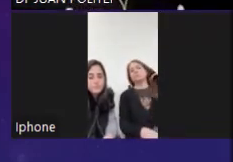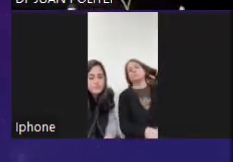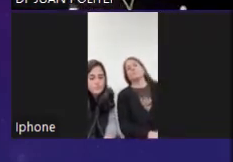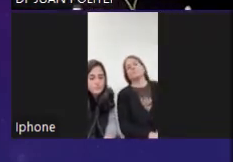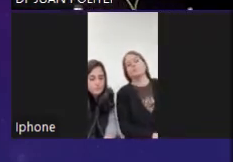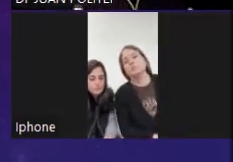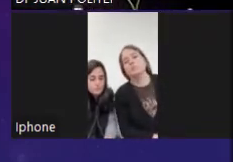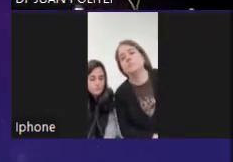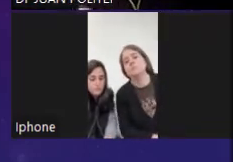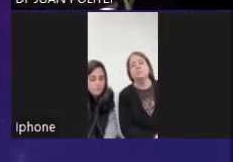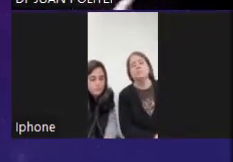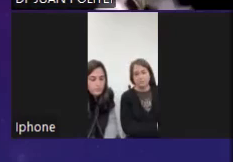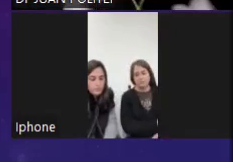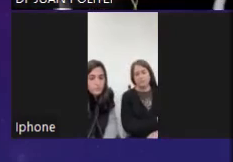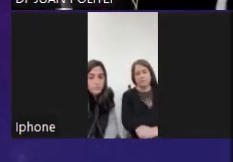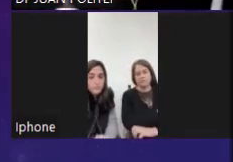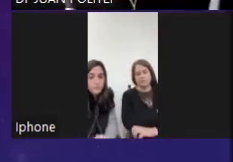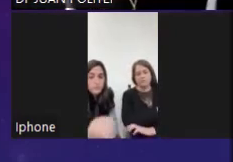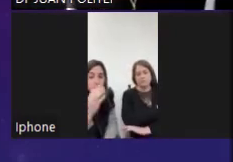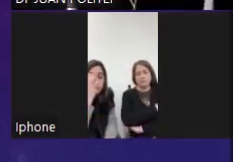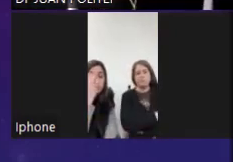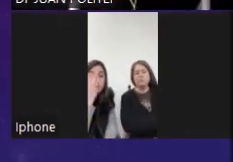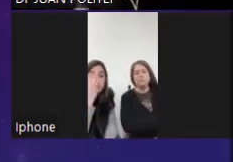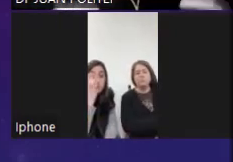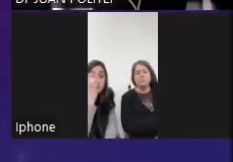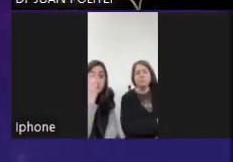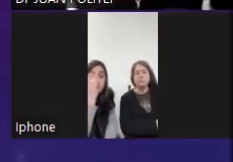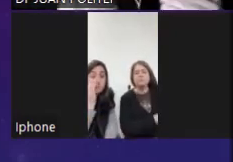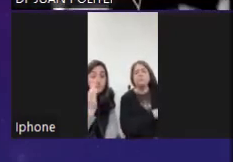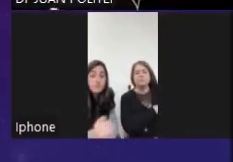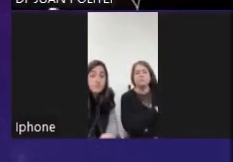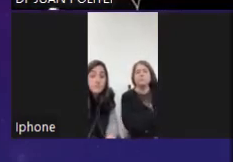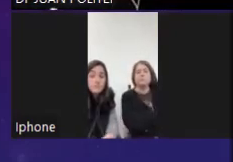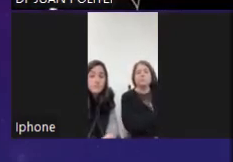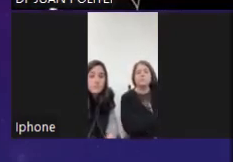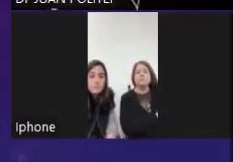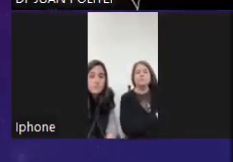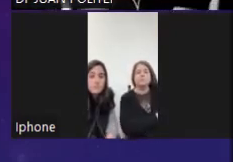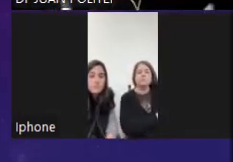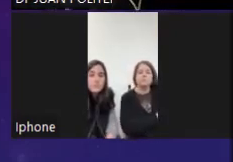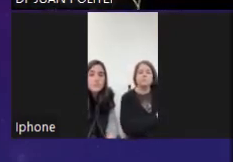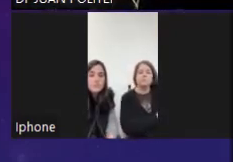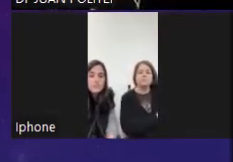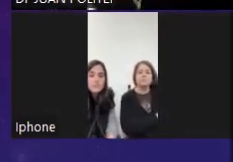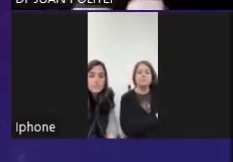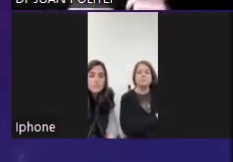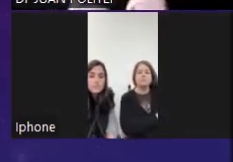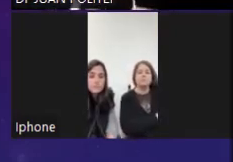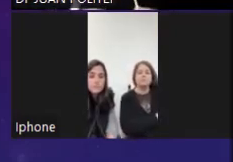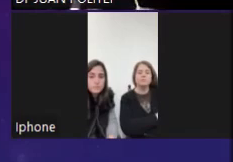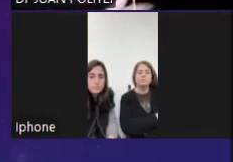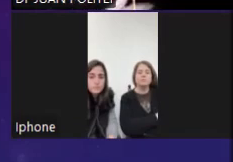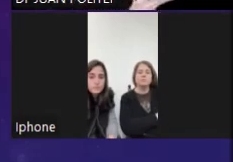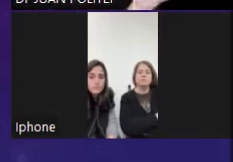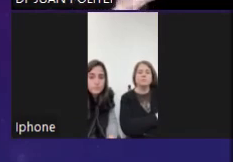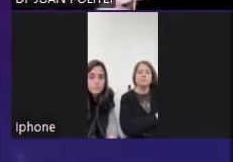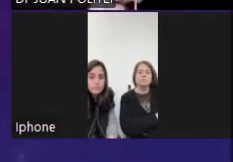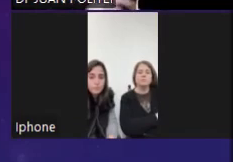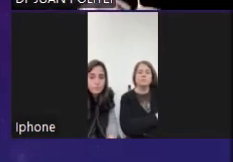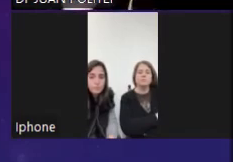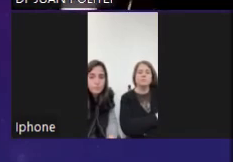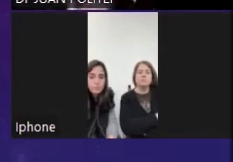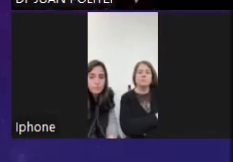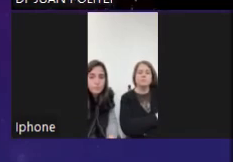contar ahora no está aprobado, está viniendo. Y algunos de esos tratamientos están